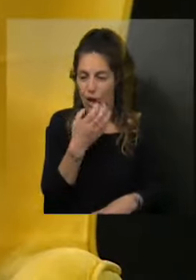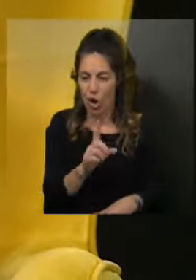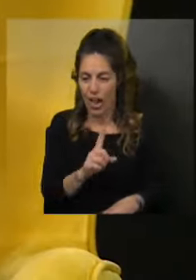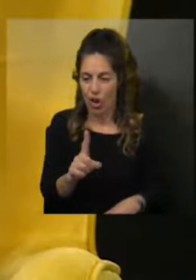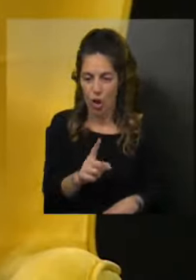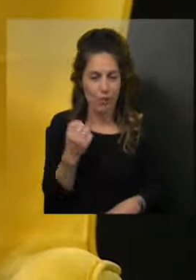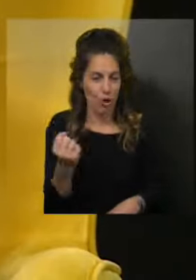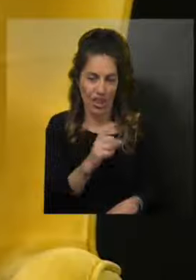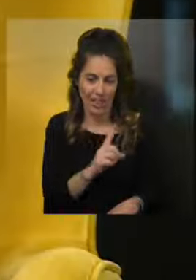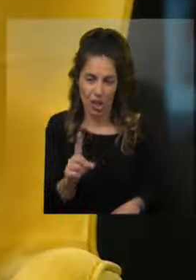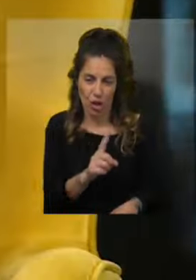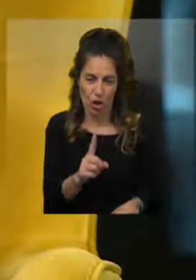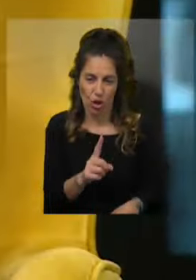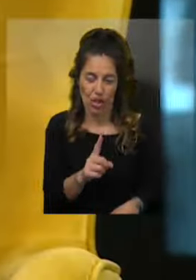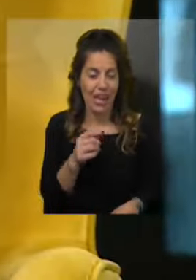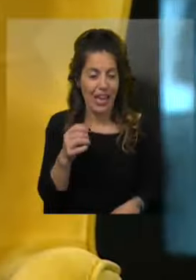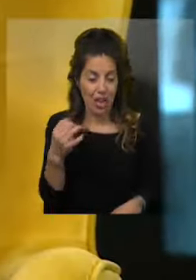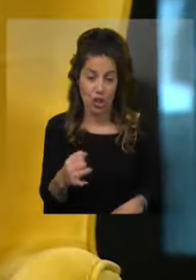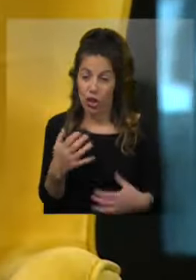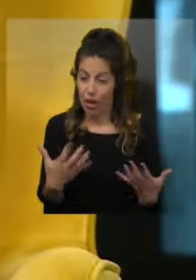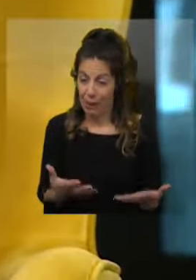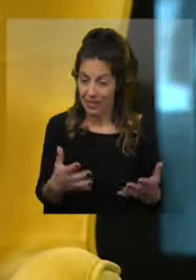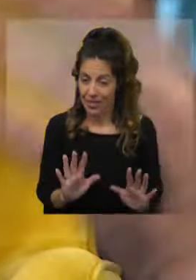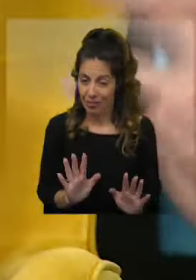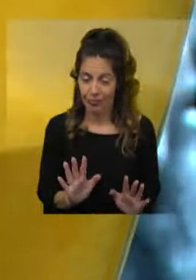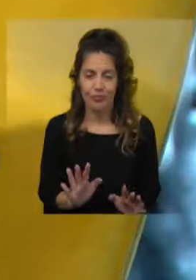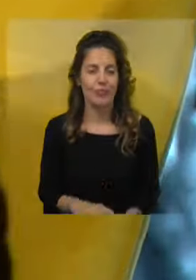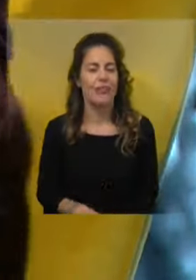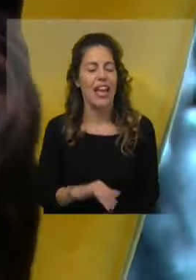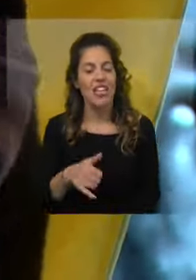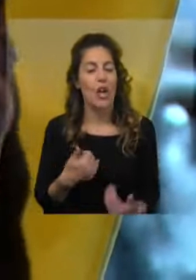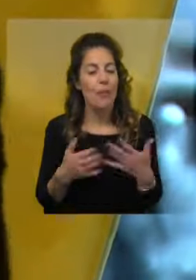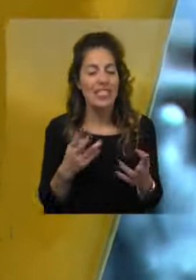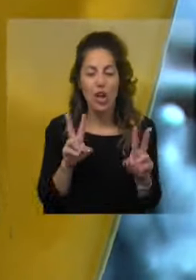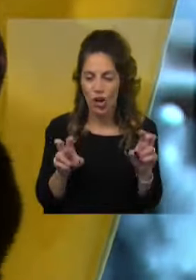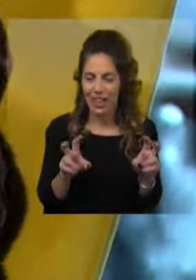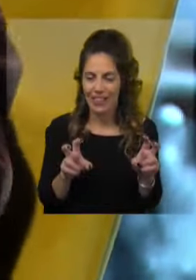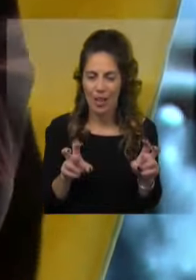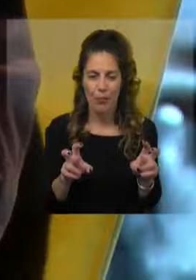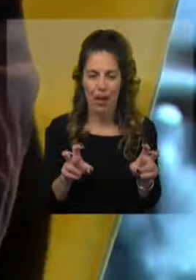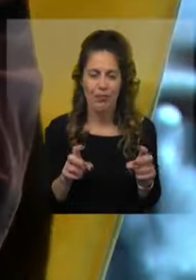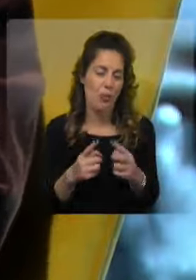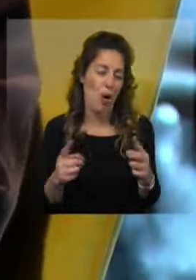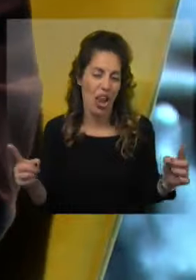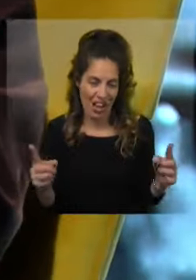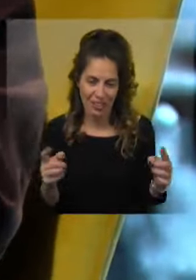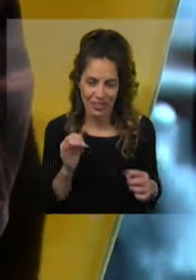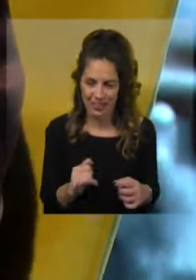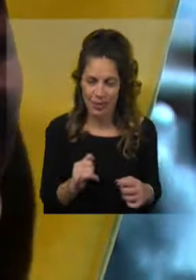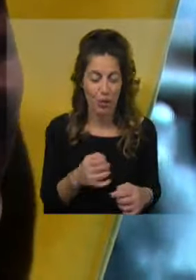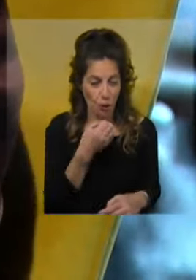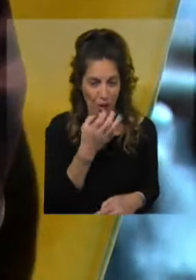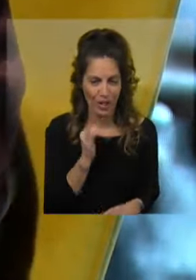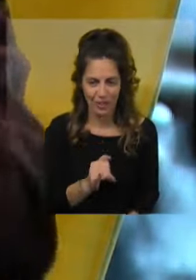sustancial y eso creo que pesa Eh ya me metí en el tema porque ya nos fuimos muy largos con esto estuvo muy